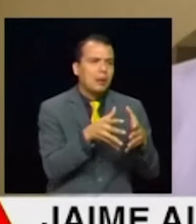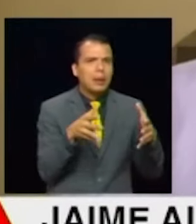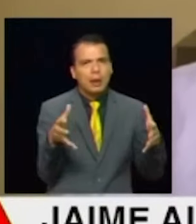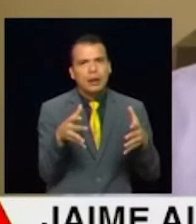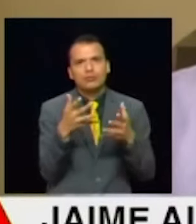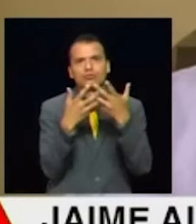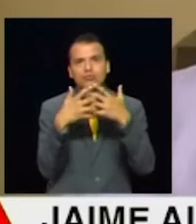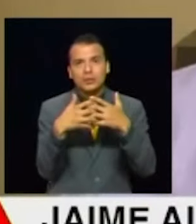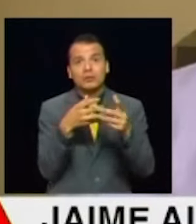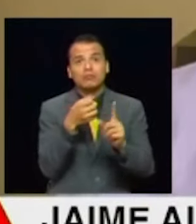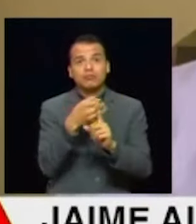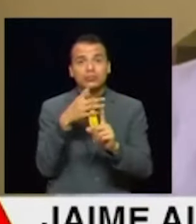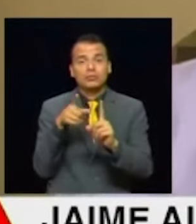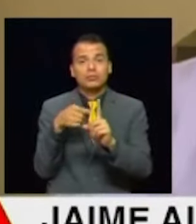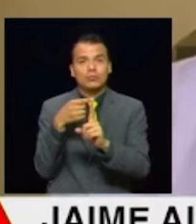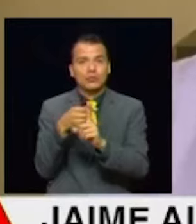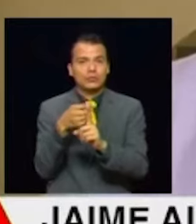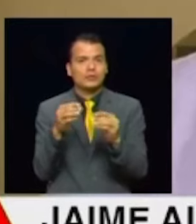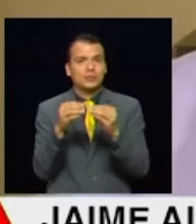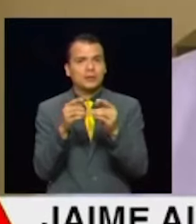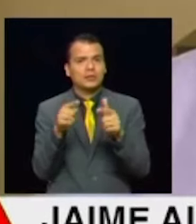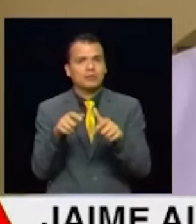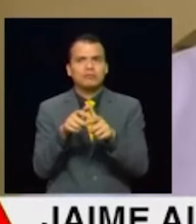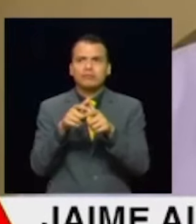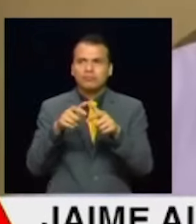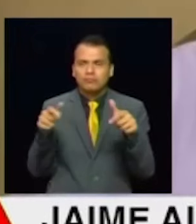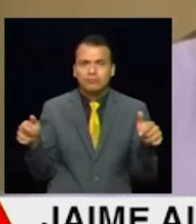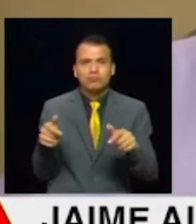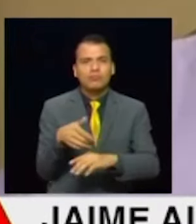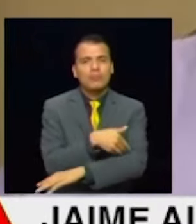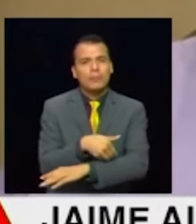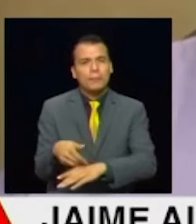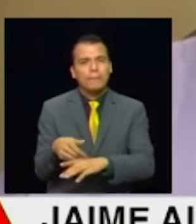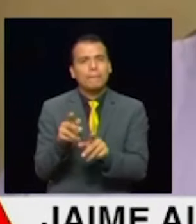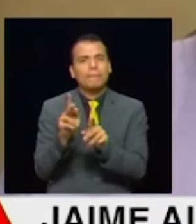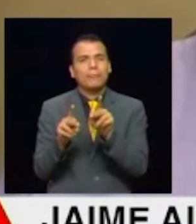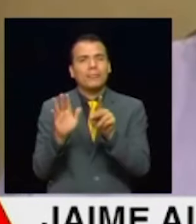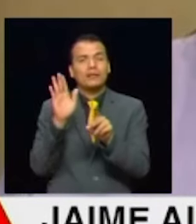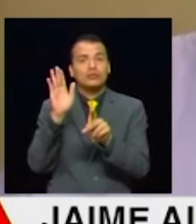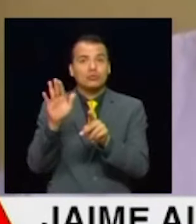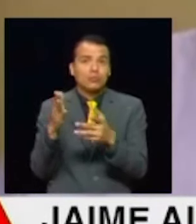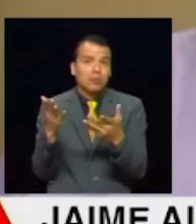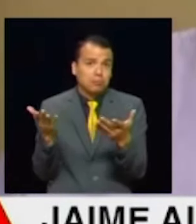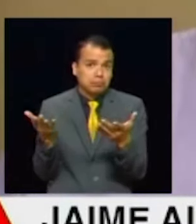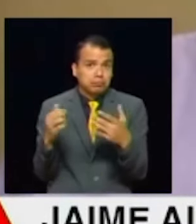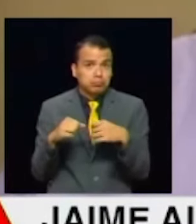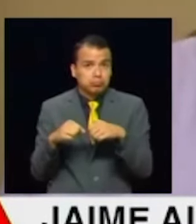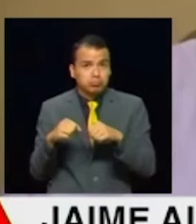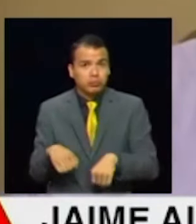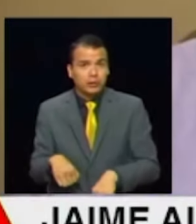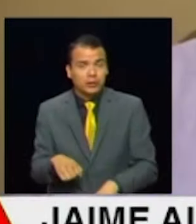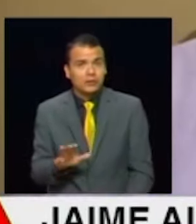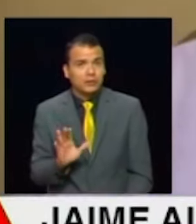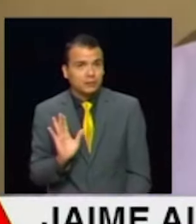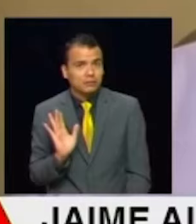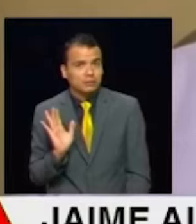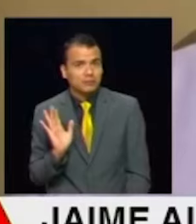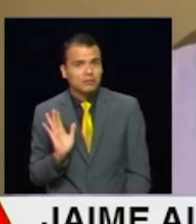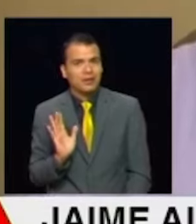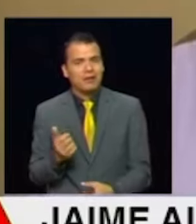empresarios, pero para miles, millones de hogares colombianos que podrán tener la oportunidad de